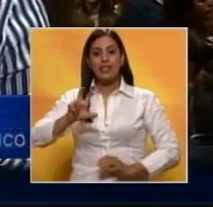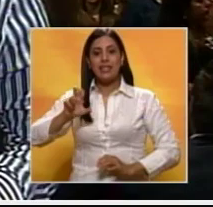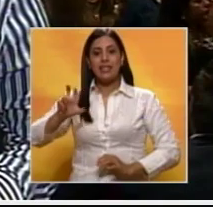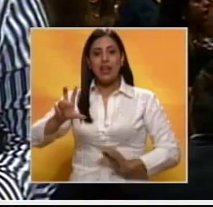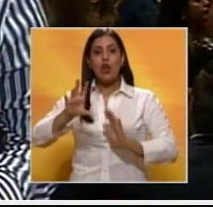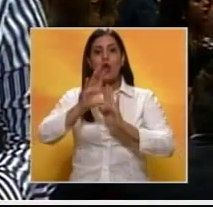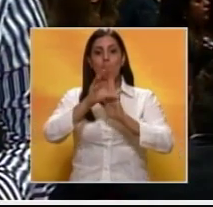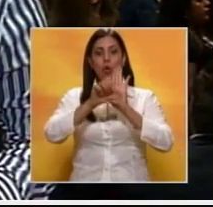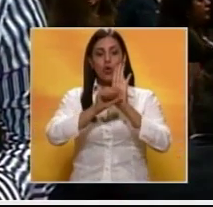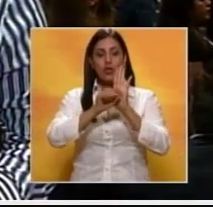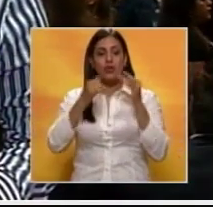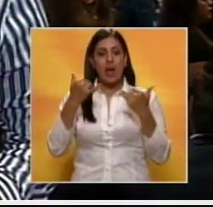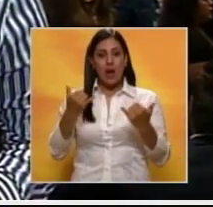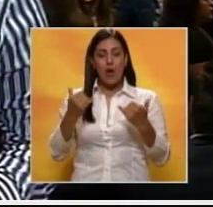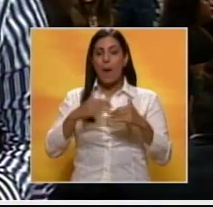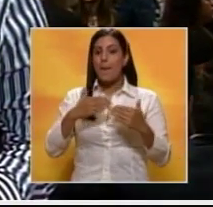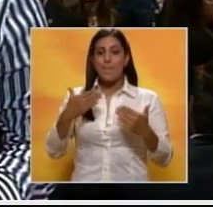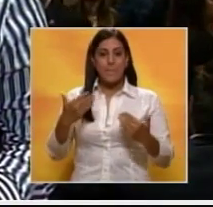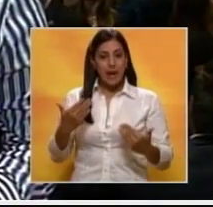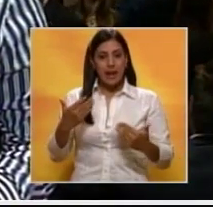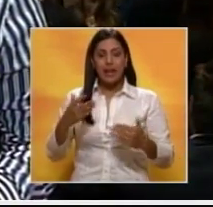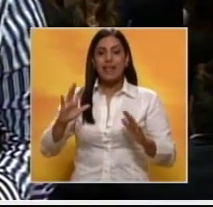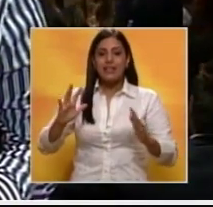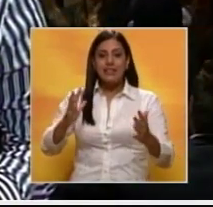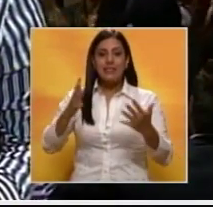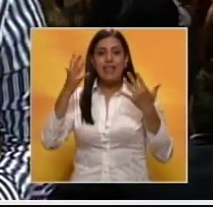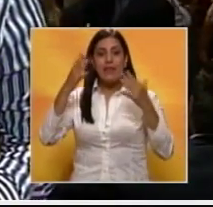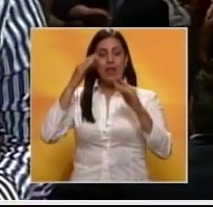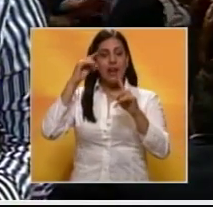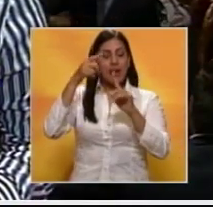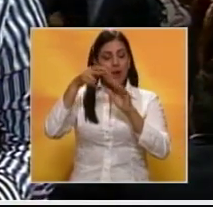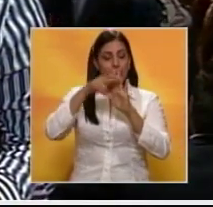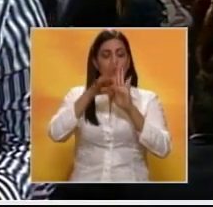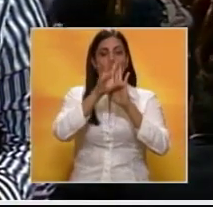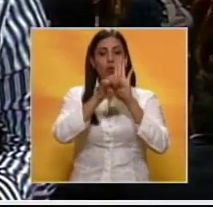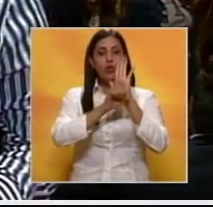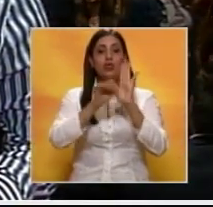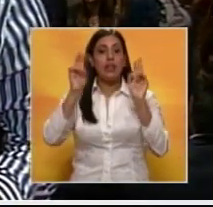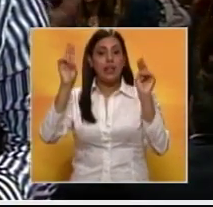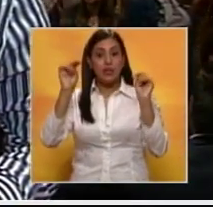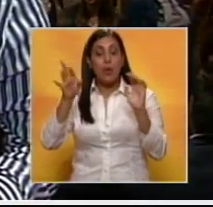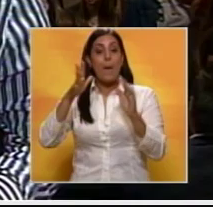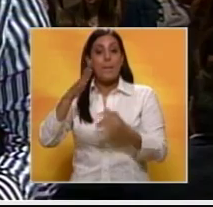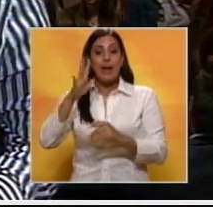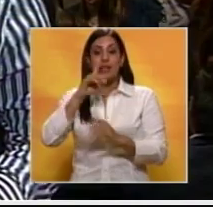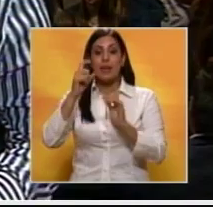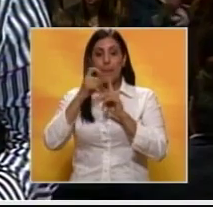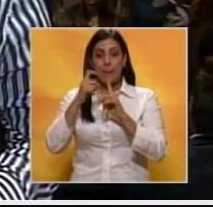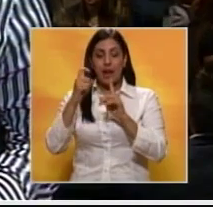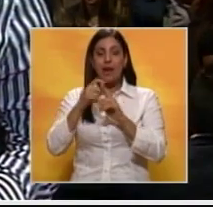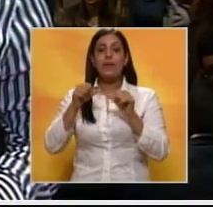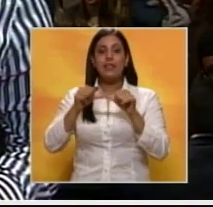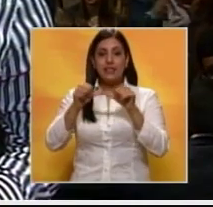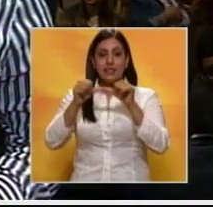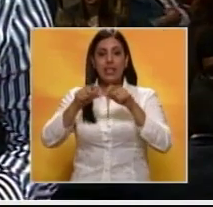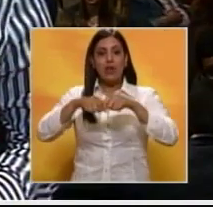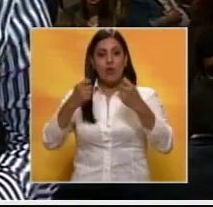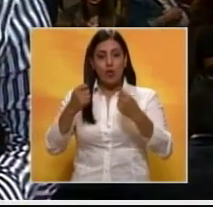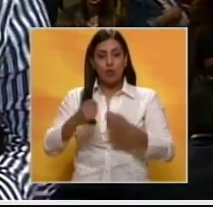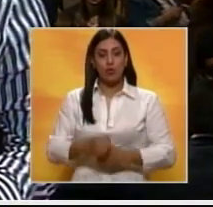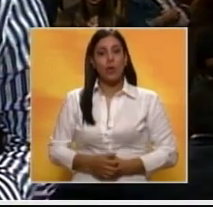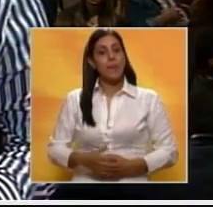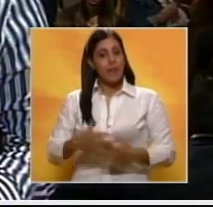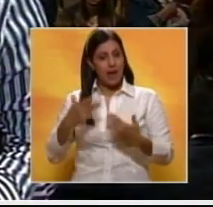de la Constitución vigente para rescatar el hilo constitucional que, según ratificó en sus palabras, continúa